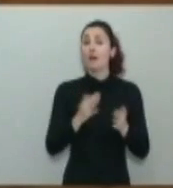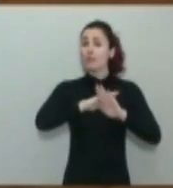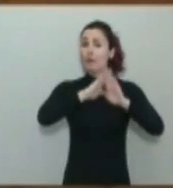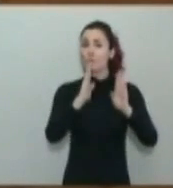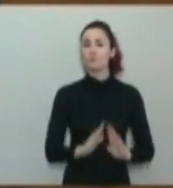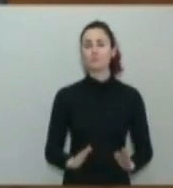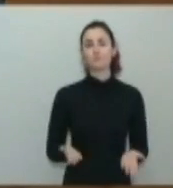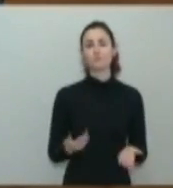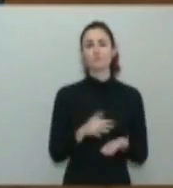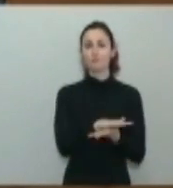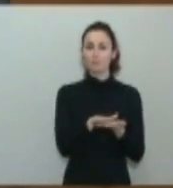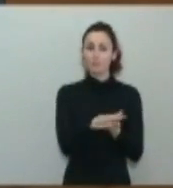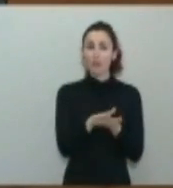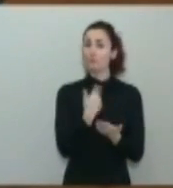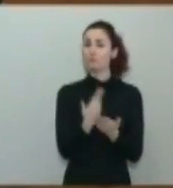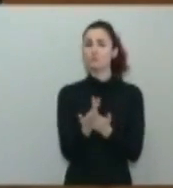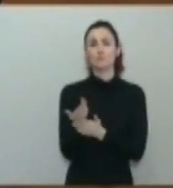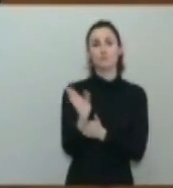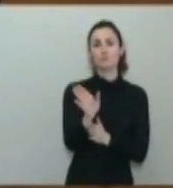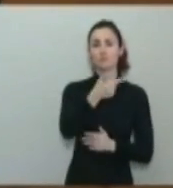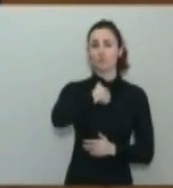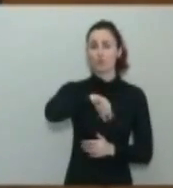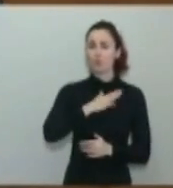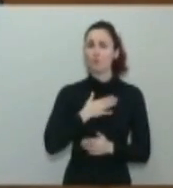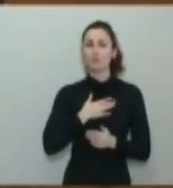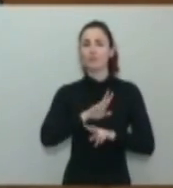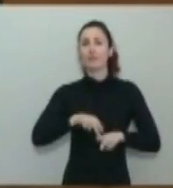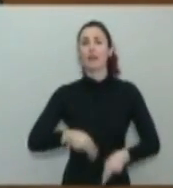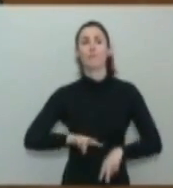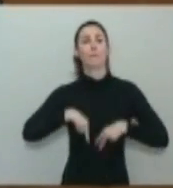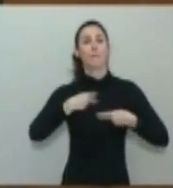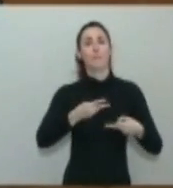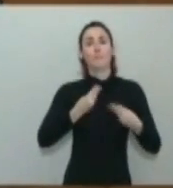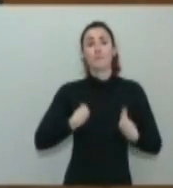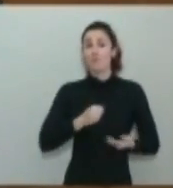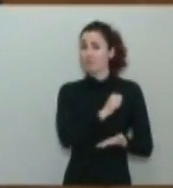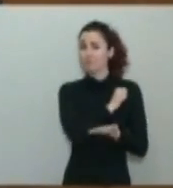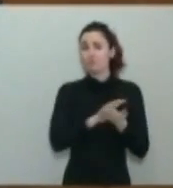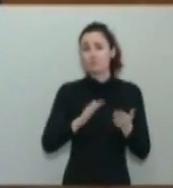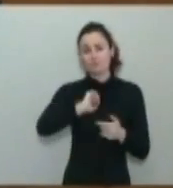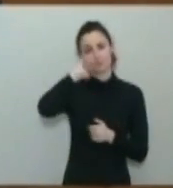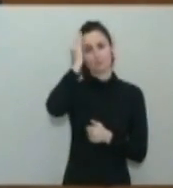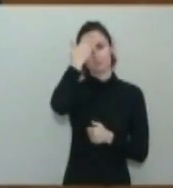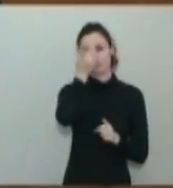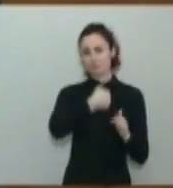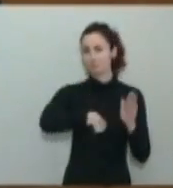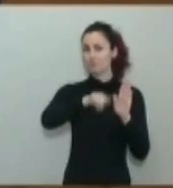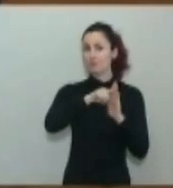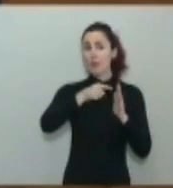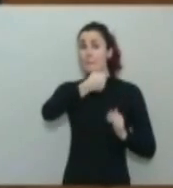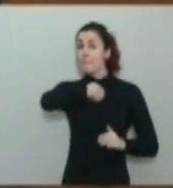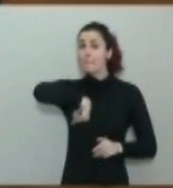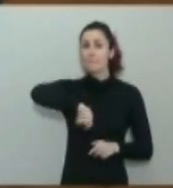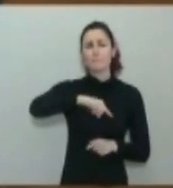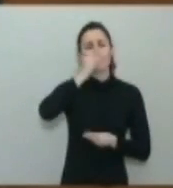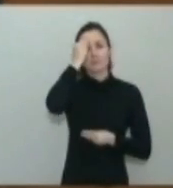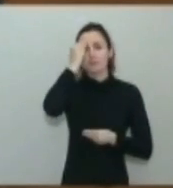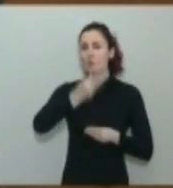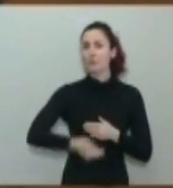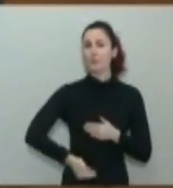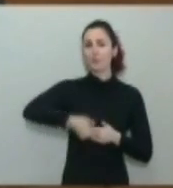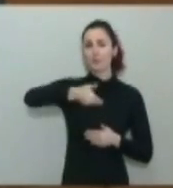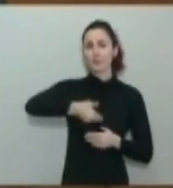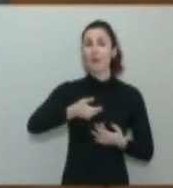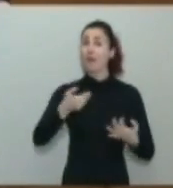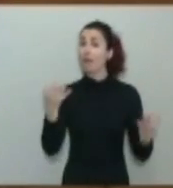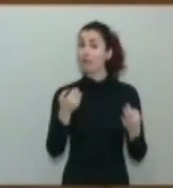definitiva, la proposición que hemos presentado responde eminentemente a garantizar un principio que consideramos absolutamente fundamental, que